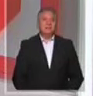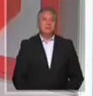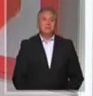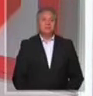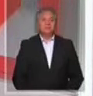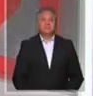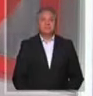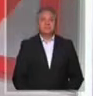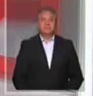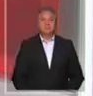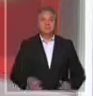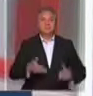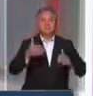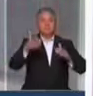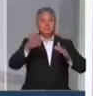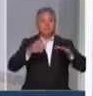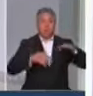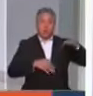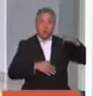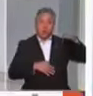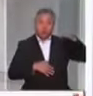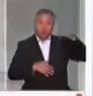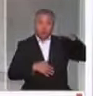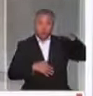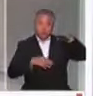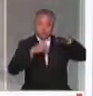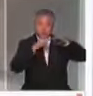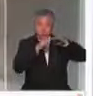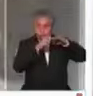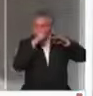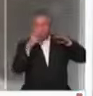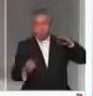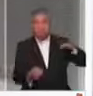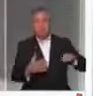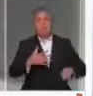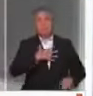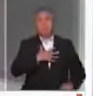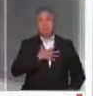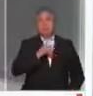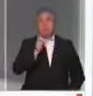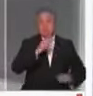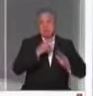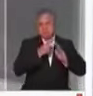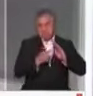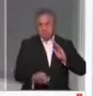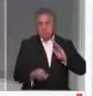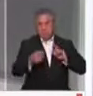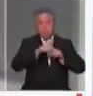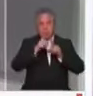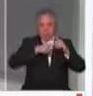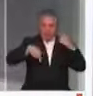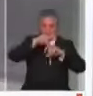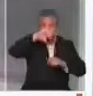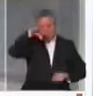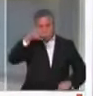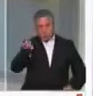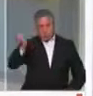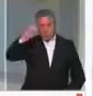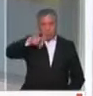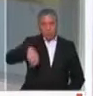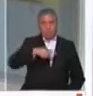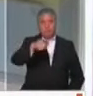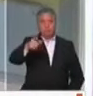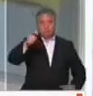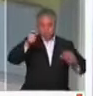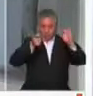saltan desde avionetas y no le temen a la adrenalina de caer al vacío haciendo piruetas además. Hablamos de las Boinas